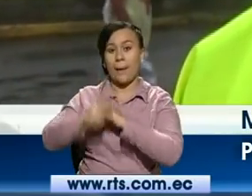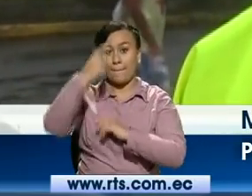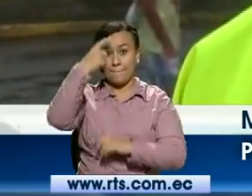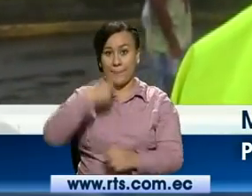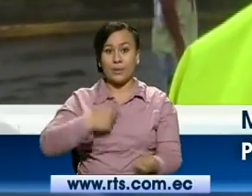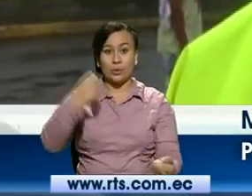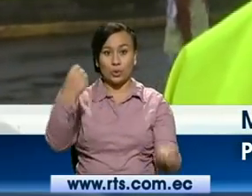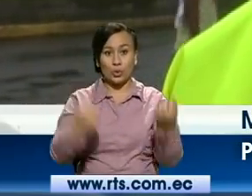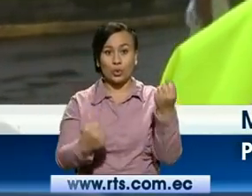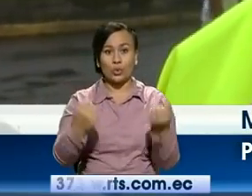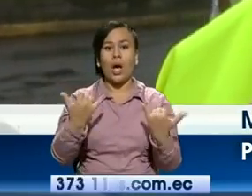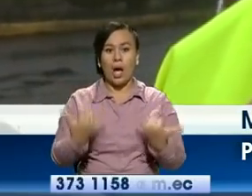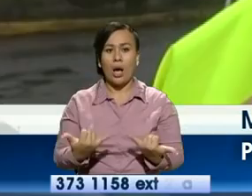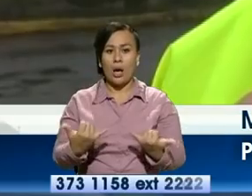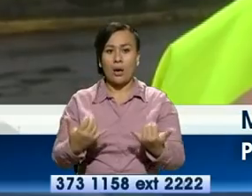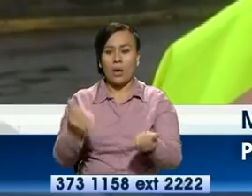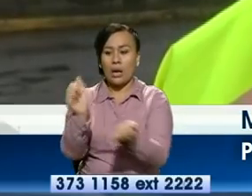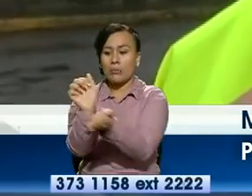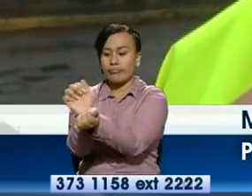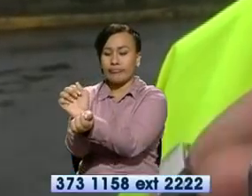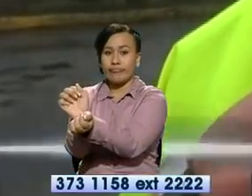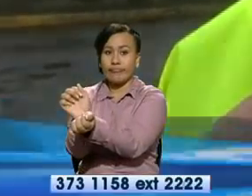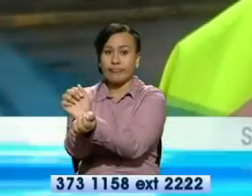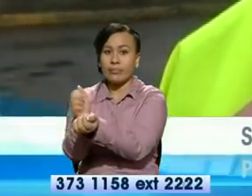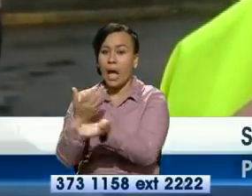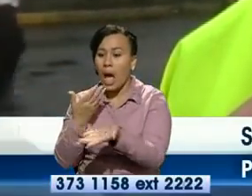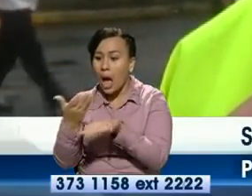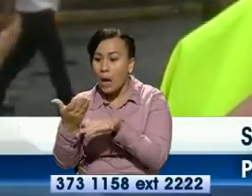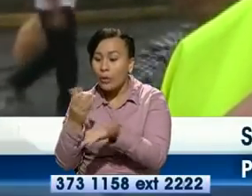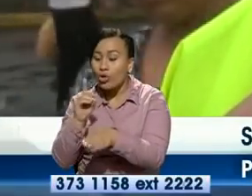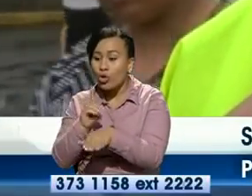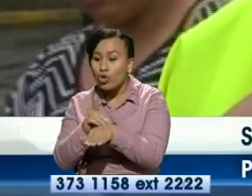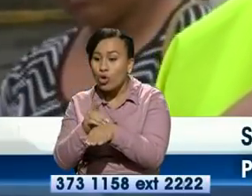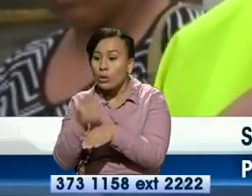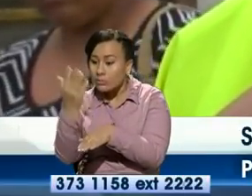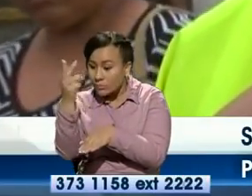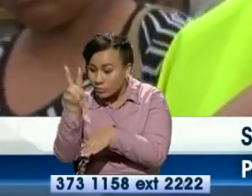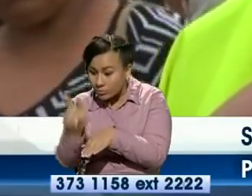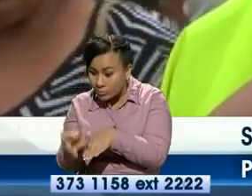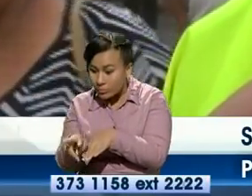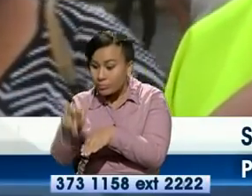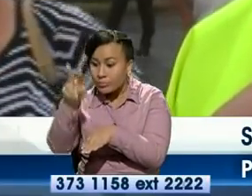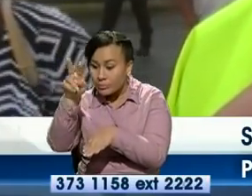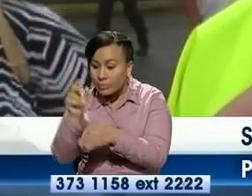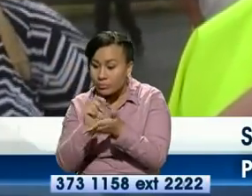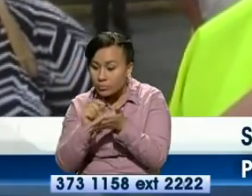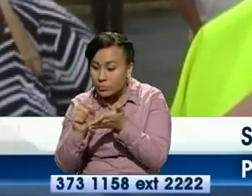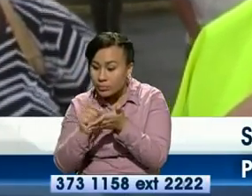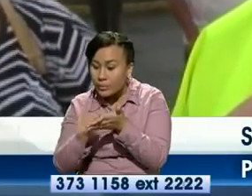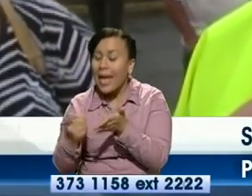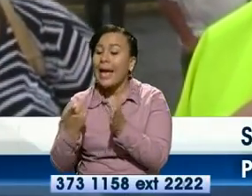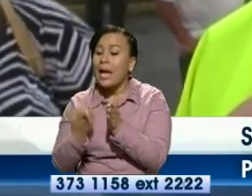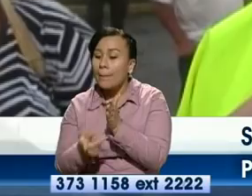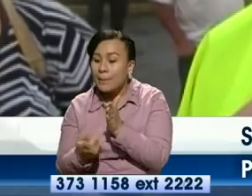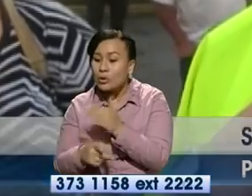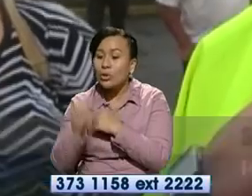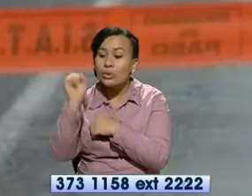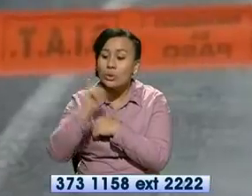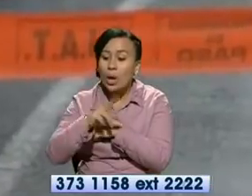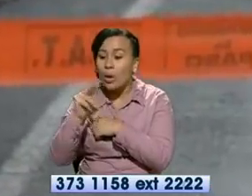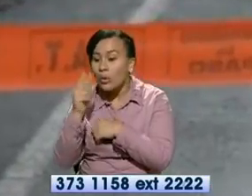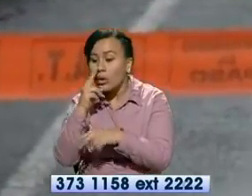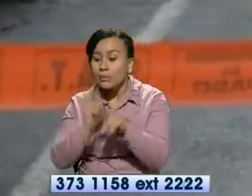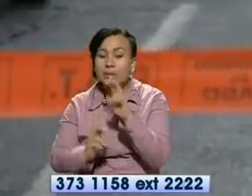del vehículo al momento se encuentra realizando la elaboración médica para trasladarle hasta la sala de aislamiento para procederle a poner a la orden de la autoridad